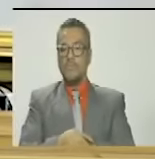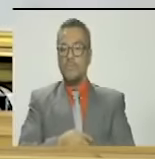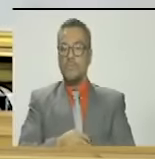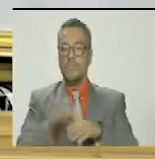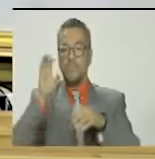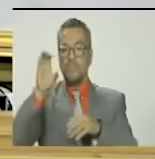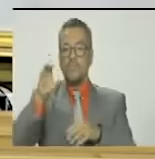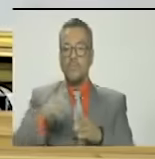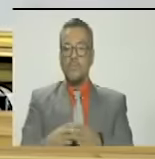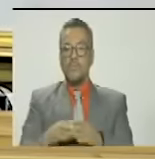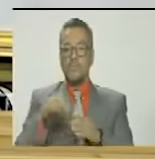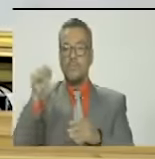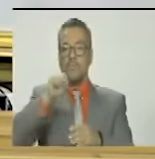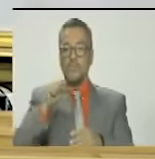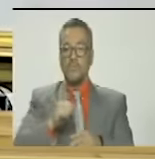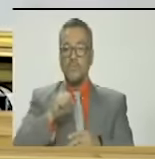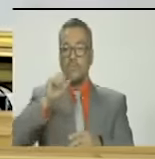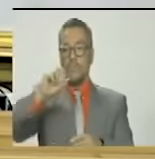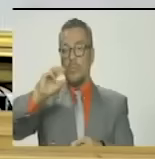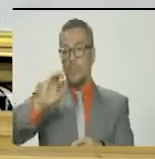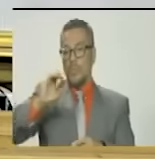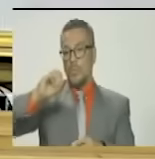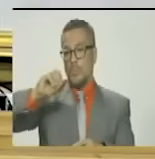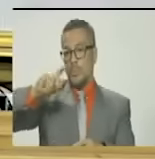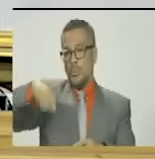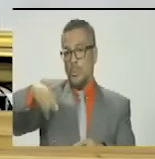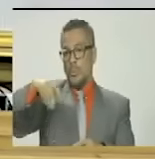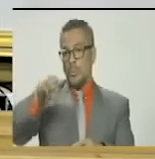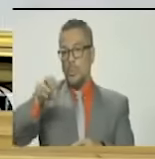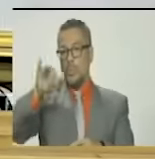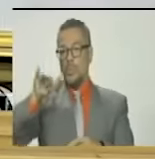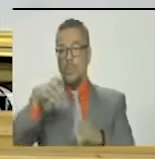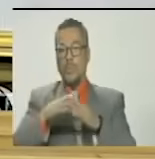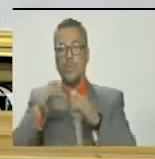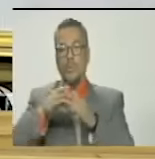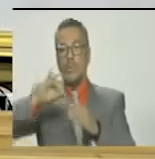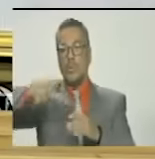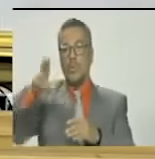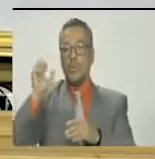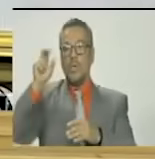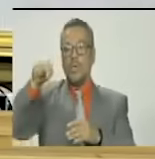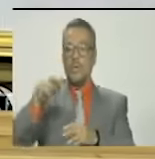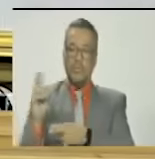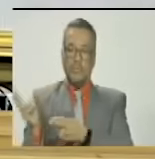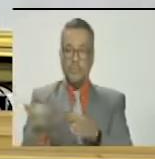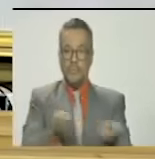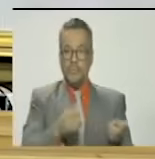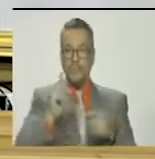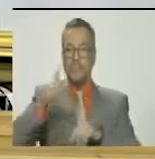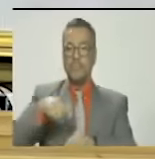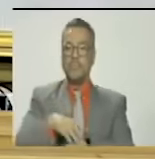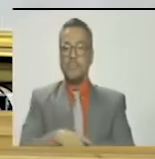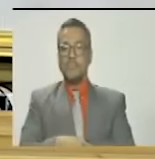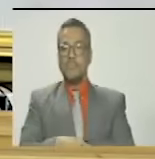Al Partido Social Cristiano COPEI, en nombre de su jefe de fracción, el diputado Juan Carlos Alvarado, bienvenido.